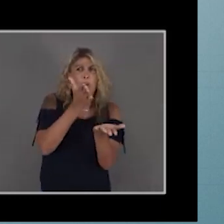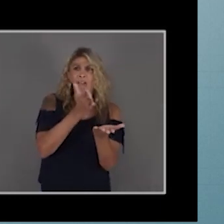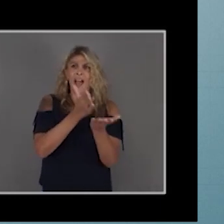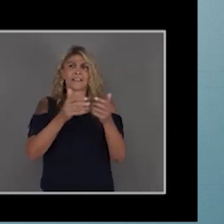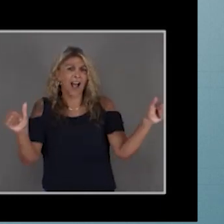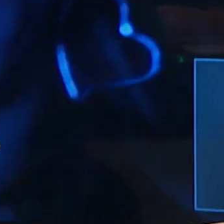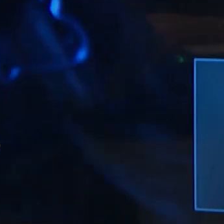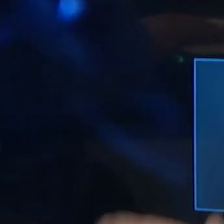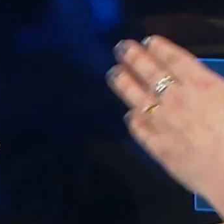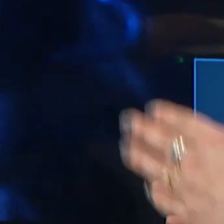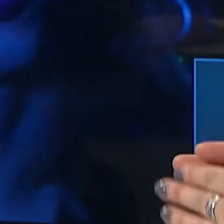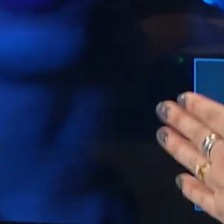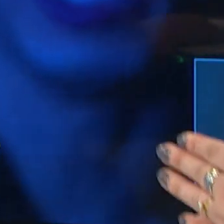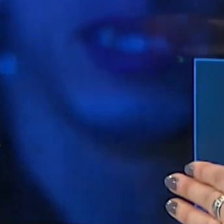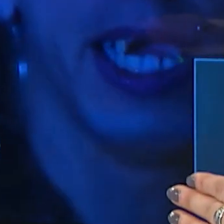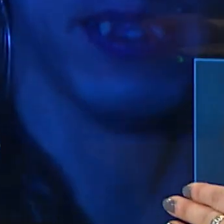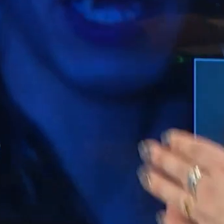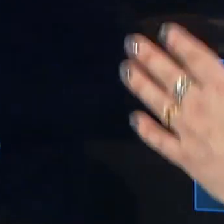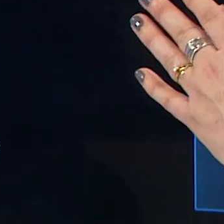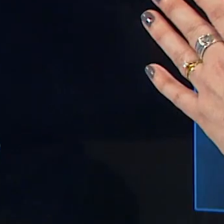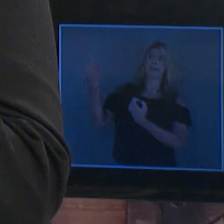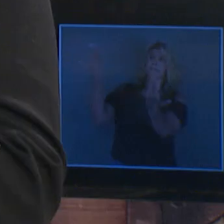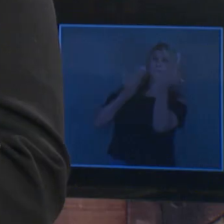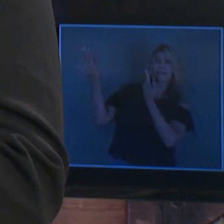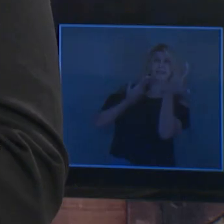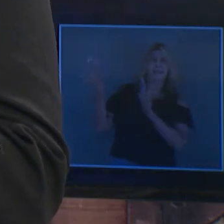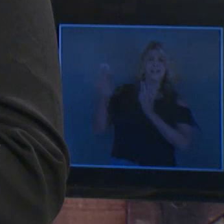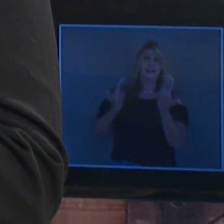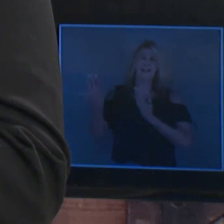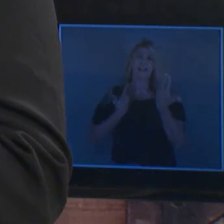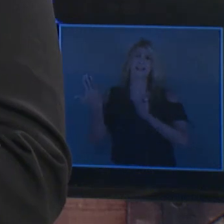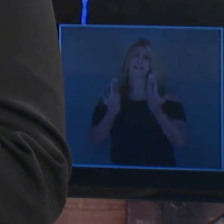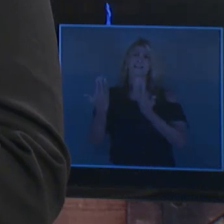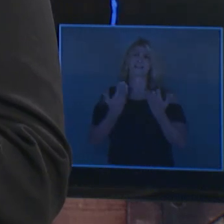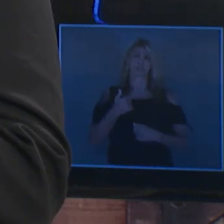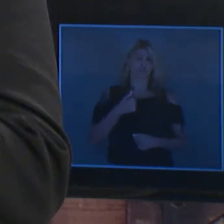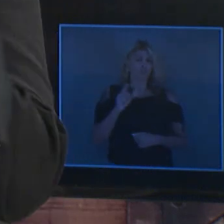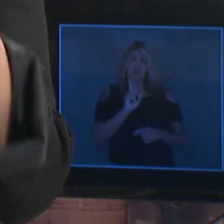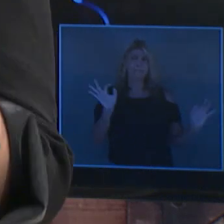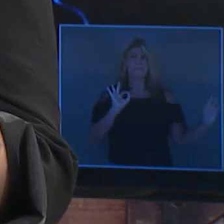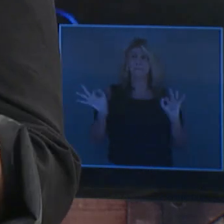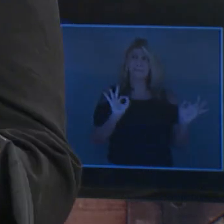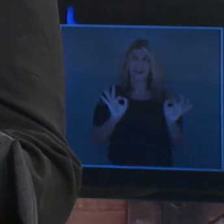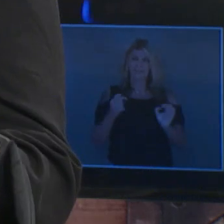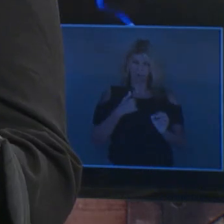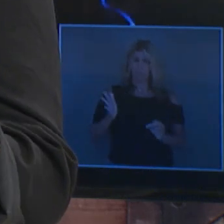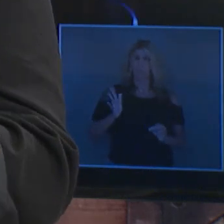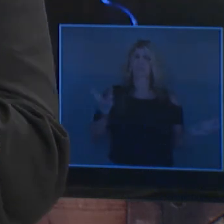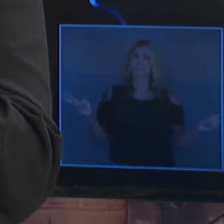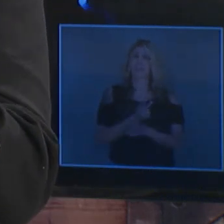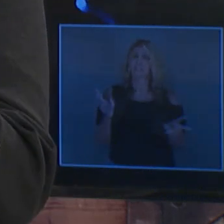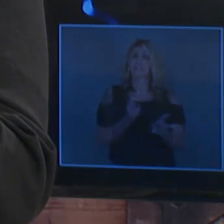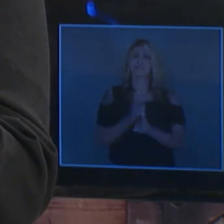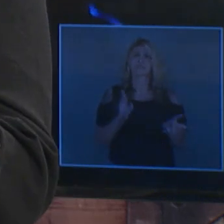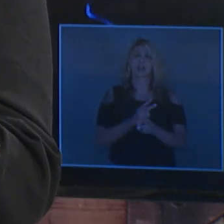importante es muy importante porque las personas trans donde más transición han eso lo dicen en la temprana edad porque